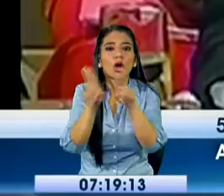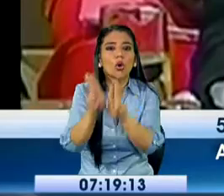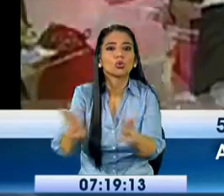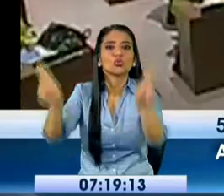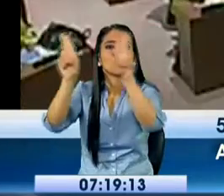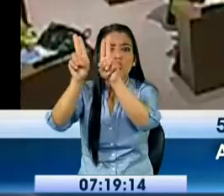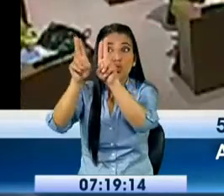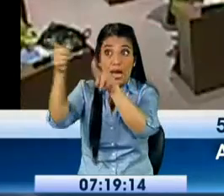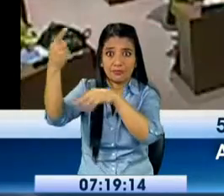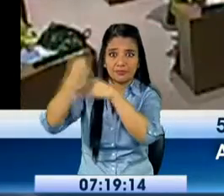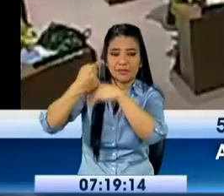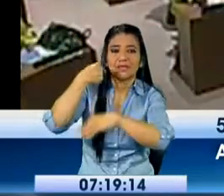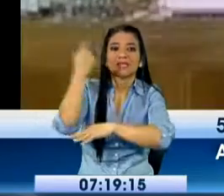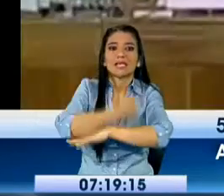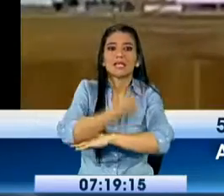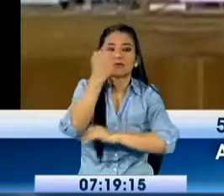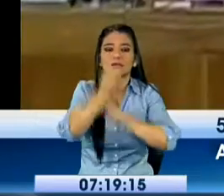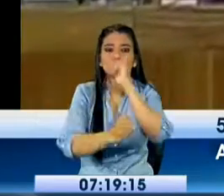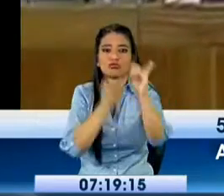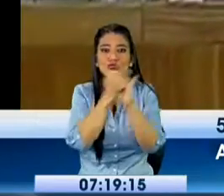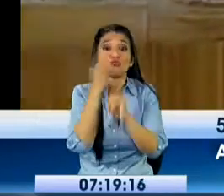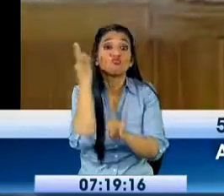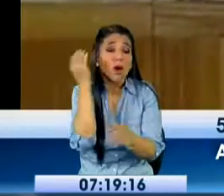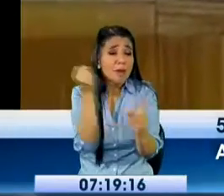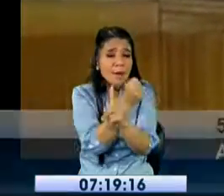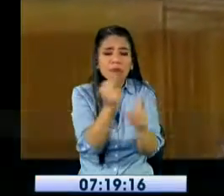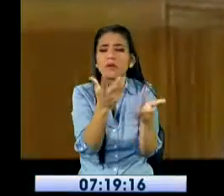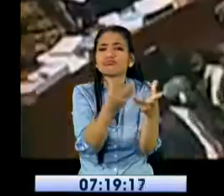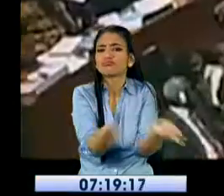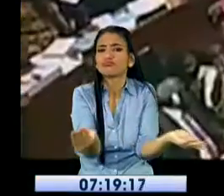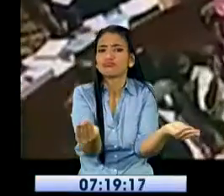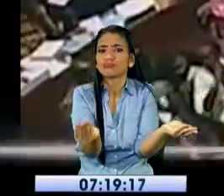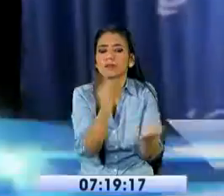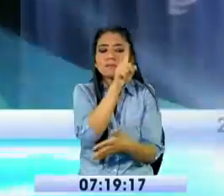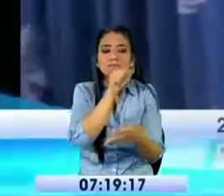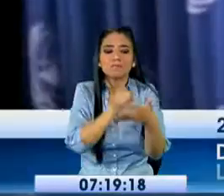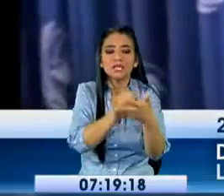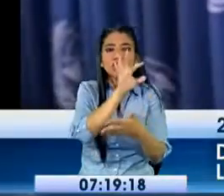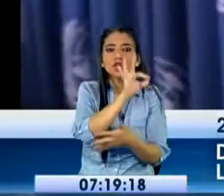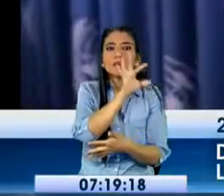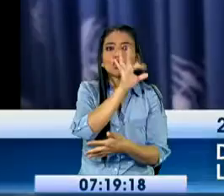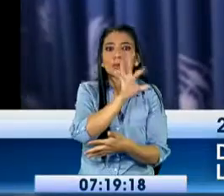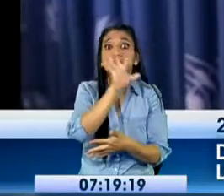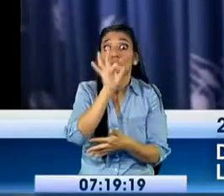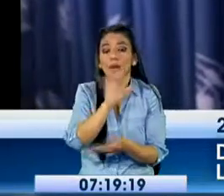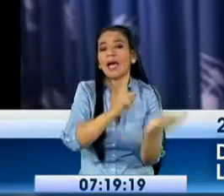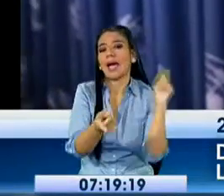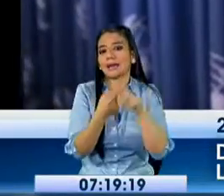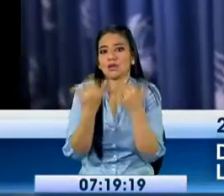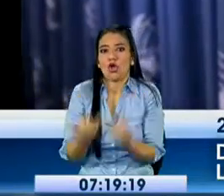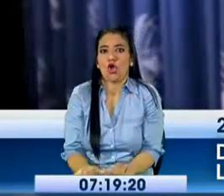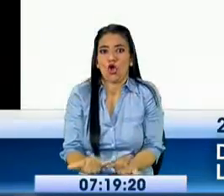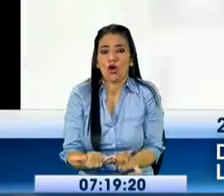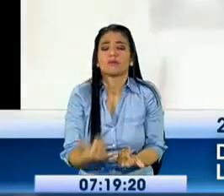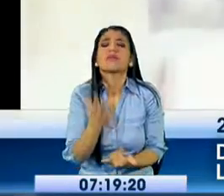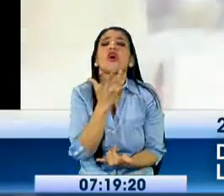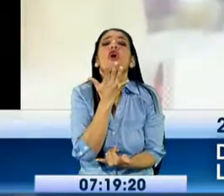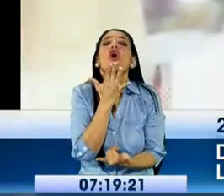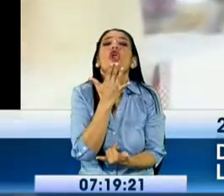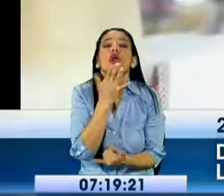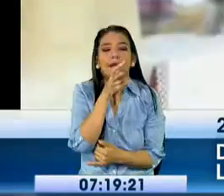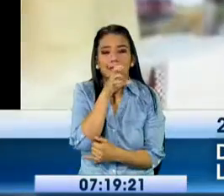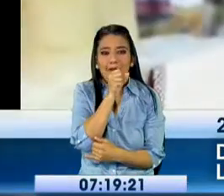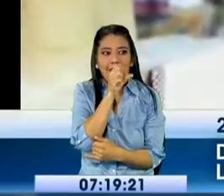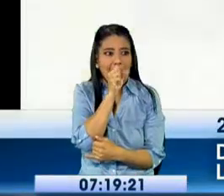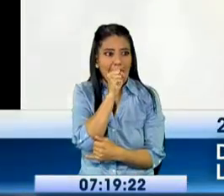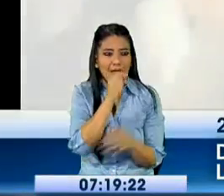de la Eliminación de la Violencia contra la Mujer desde 1999, y se adoptó el color naranja como insignia de esta lucha, que busca